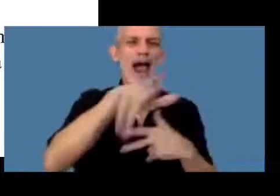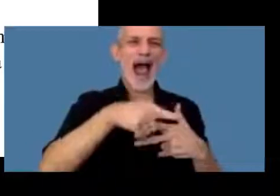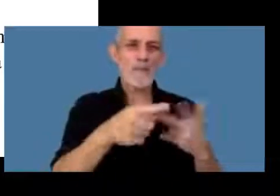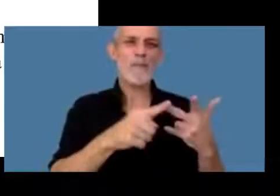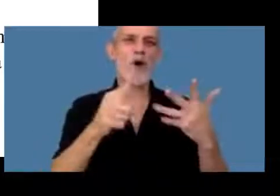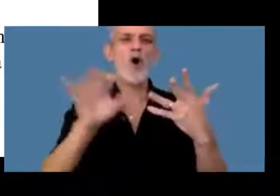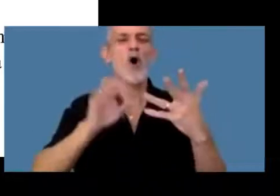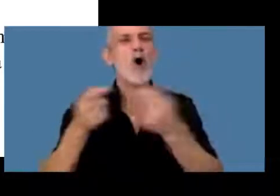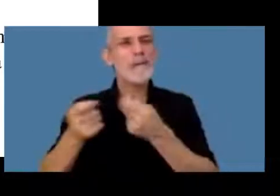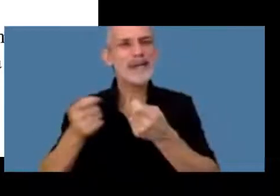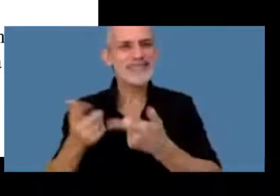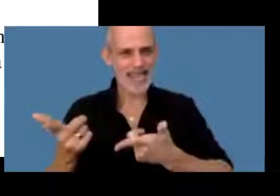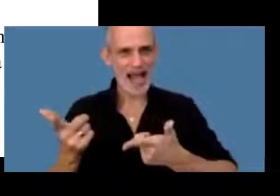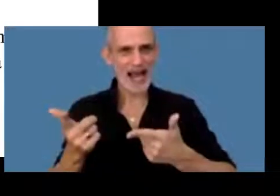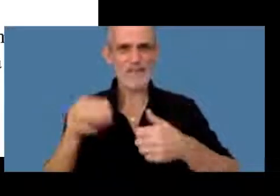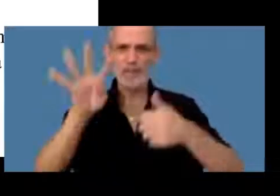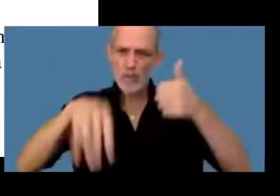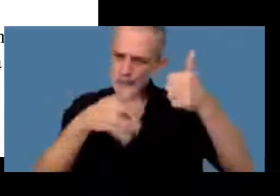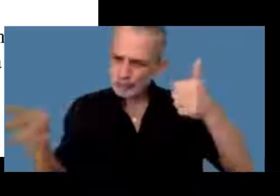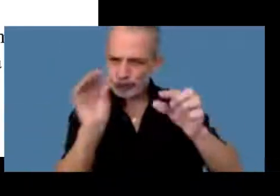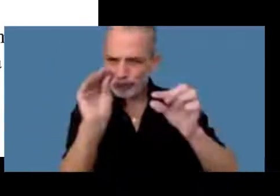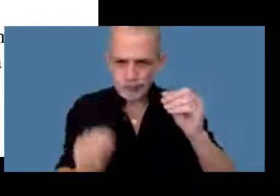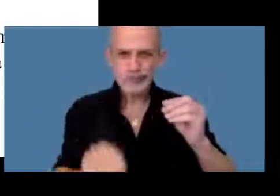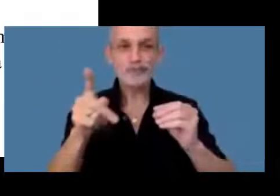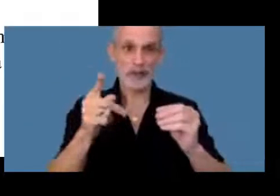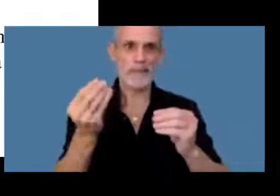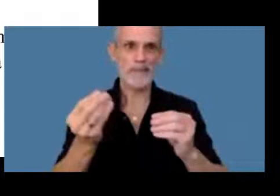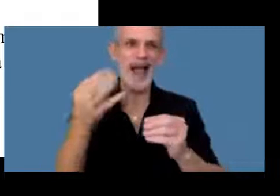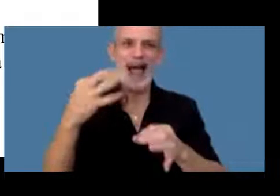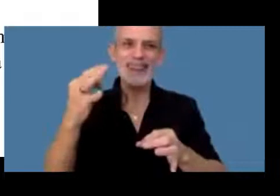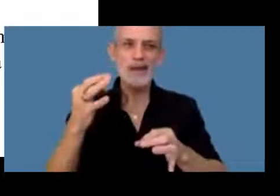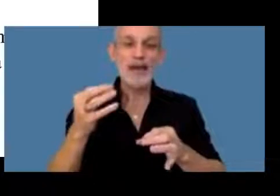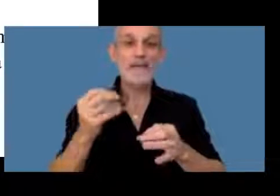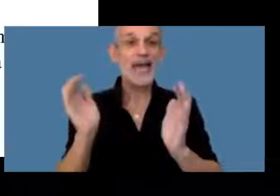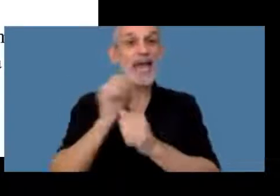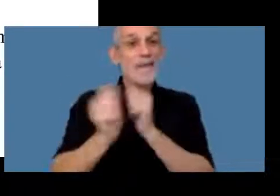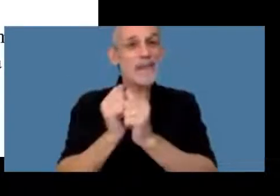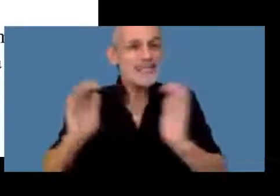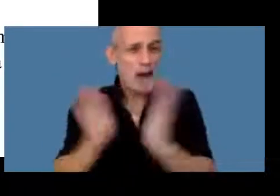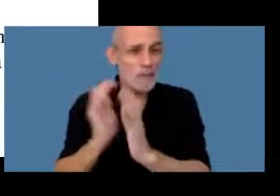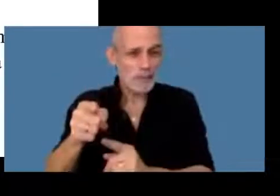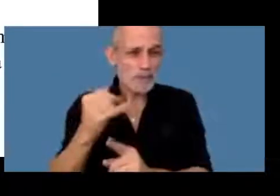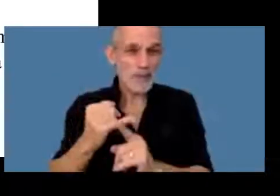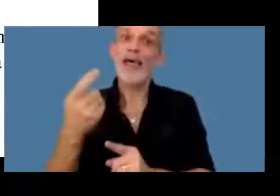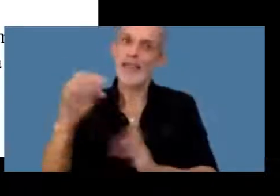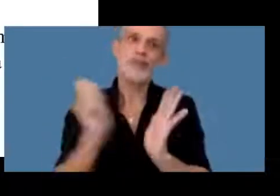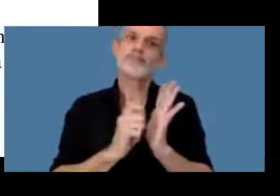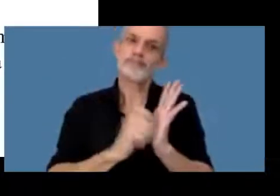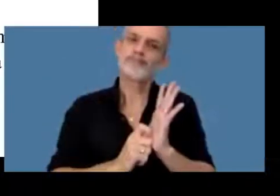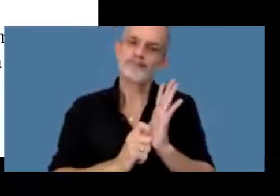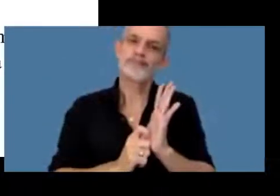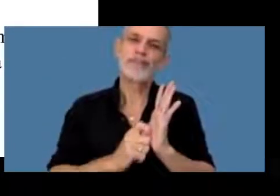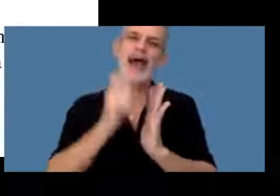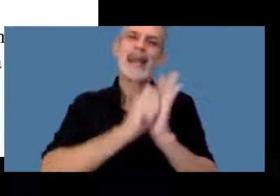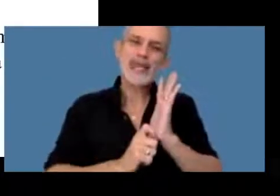comercial. Nos dice, para la condición micropyme, para lo cual tiene que estar inscrito en el registro